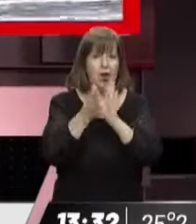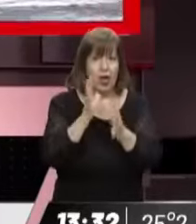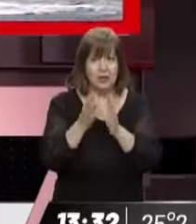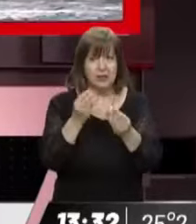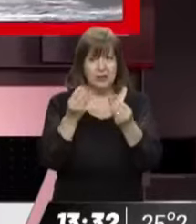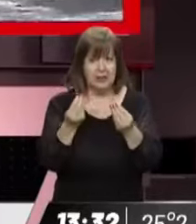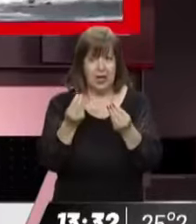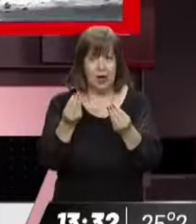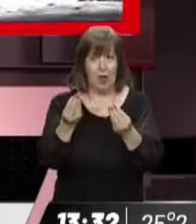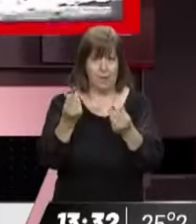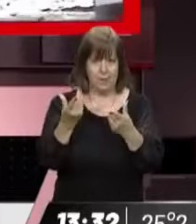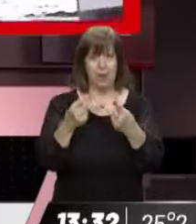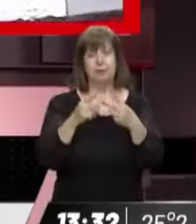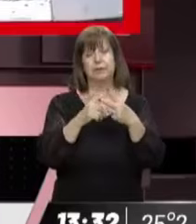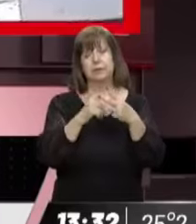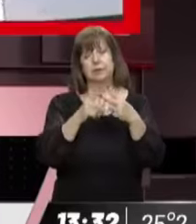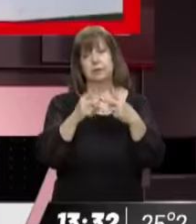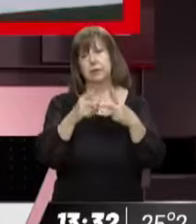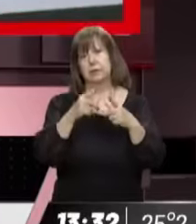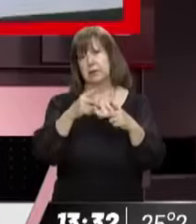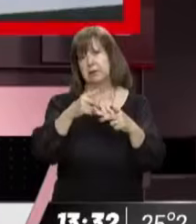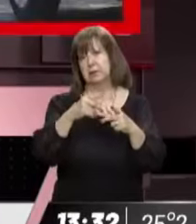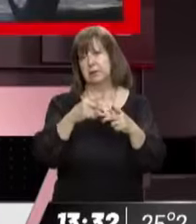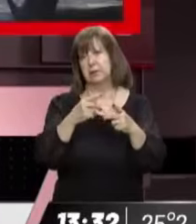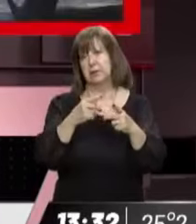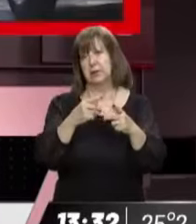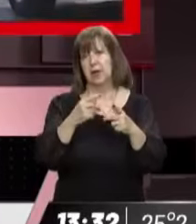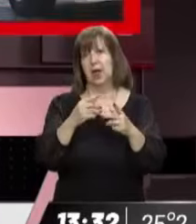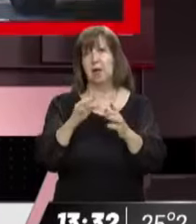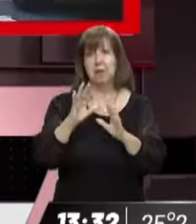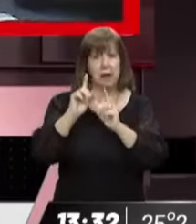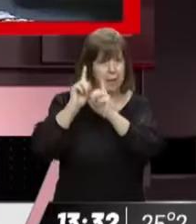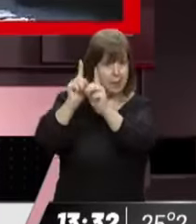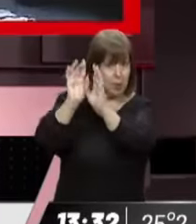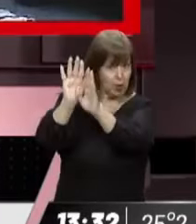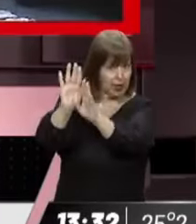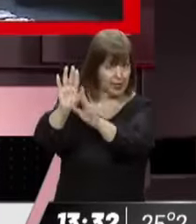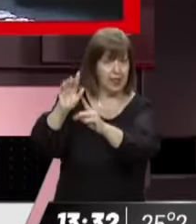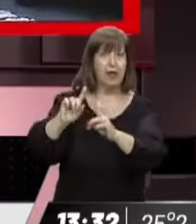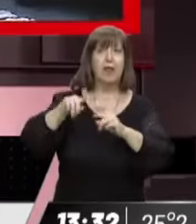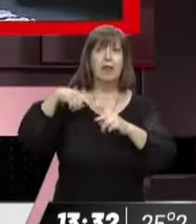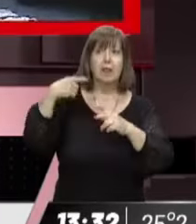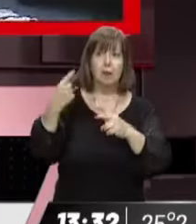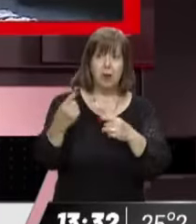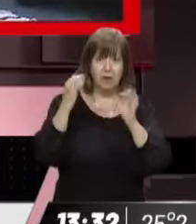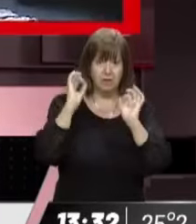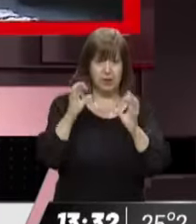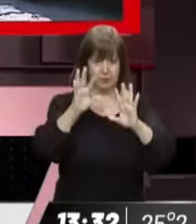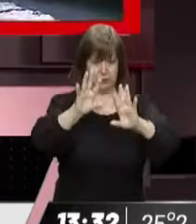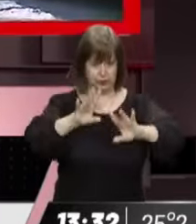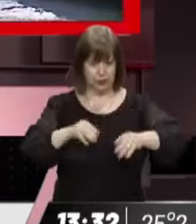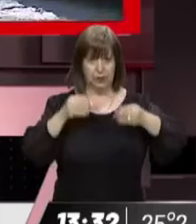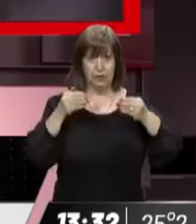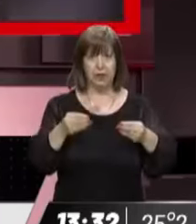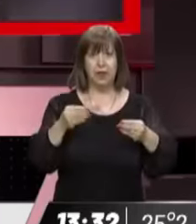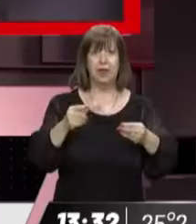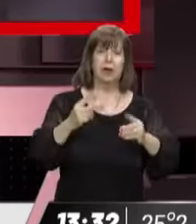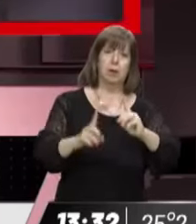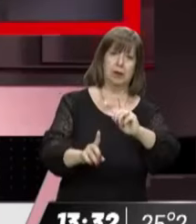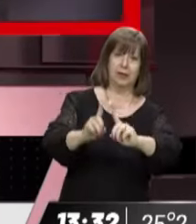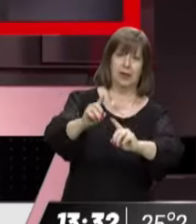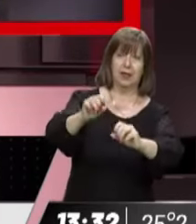etcétera. Así que vamos a tenerlo por la zona este y una vez que liberemos todas las actuaciones será trasladado al